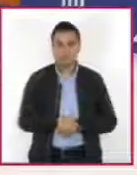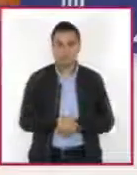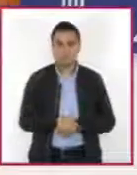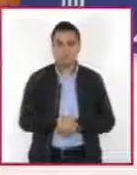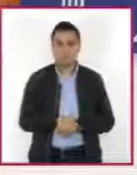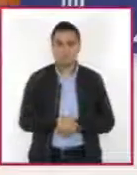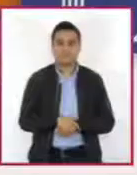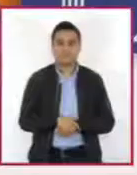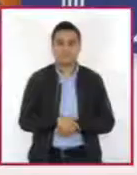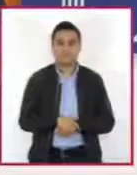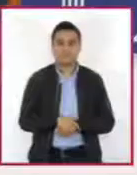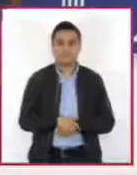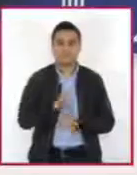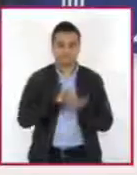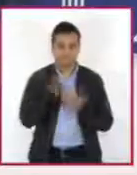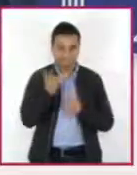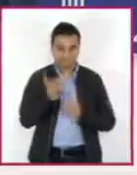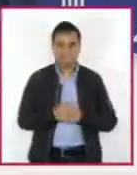Gracias.